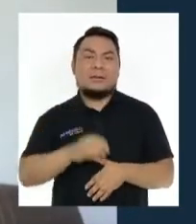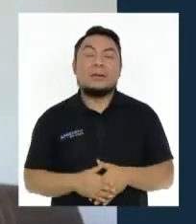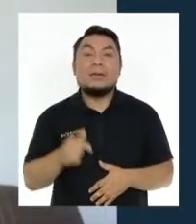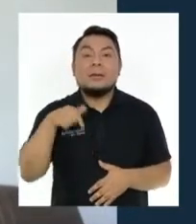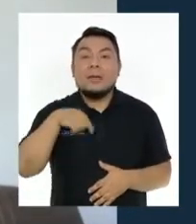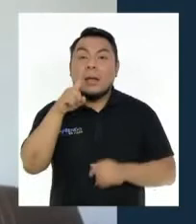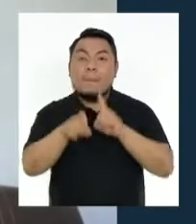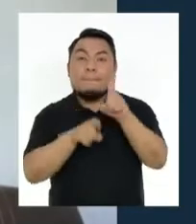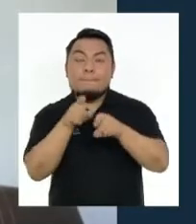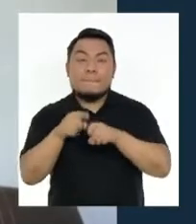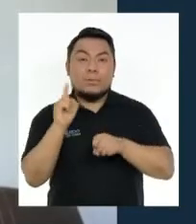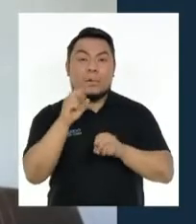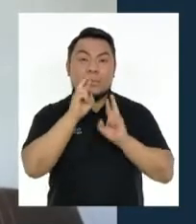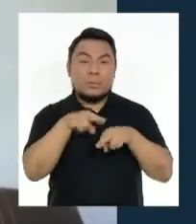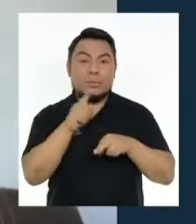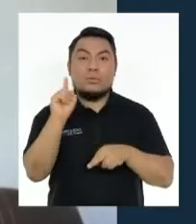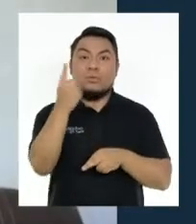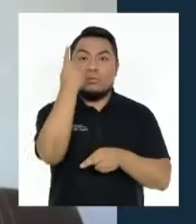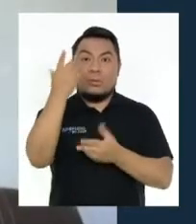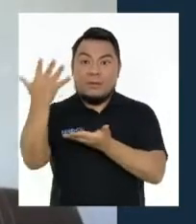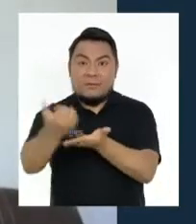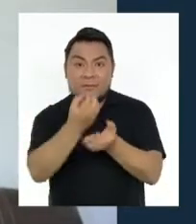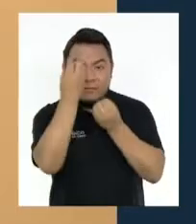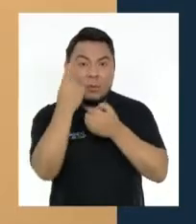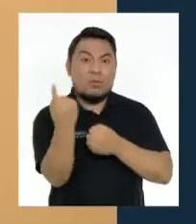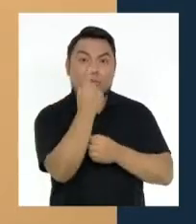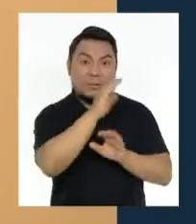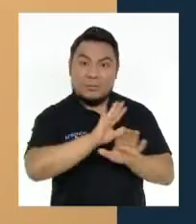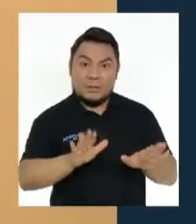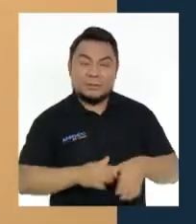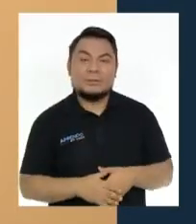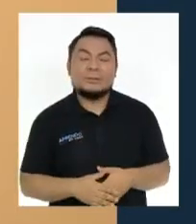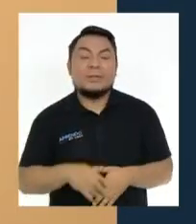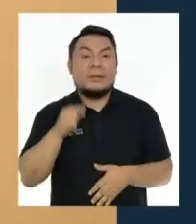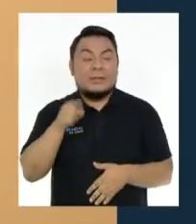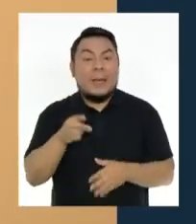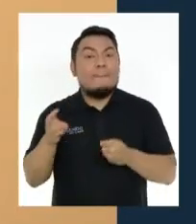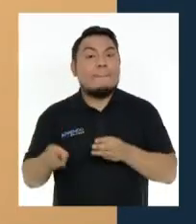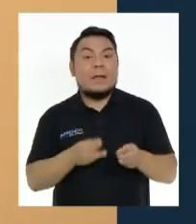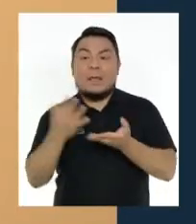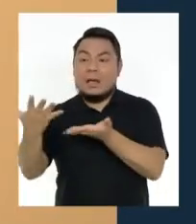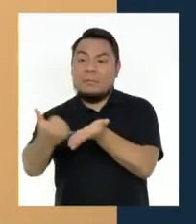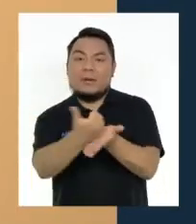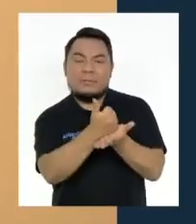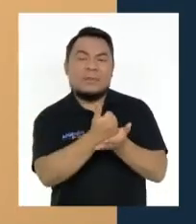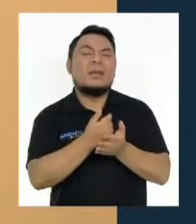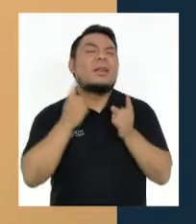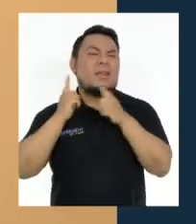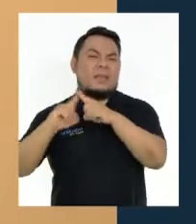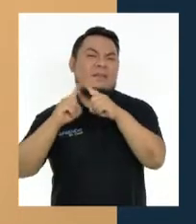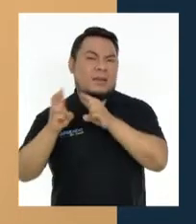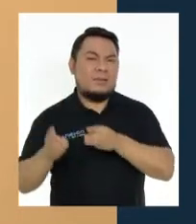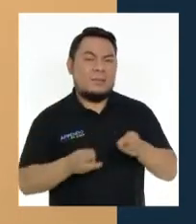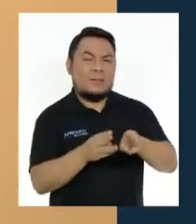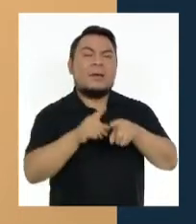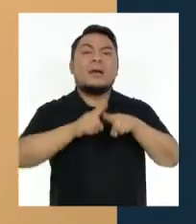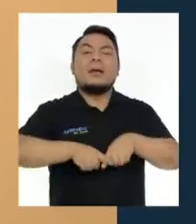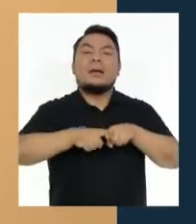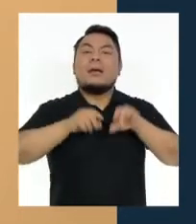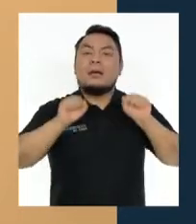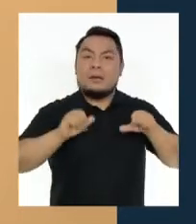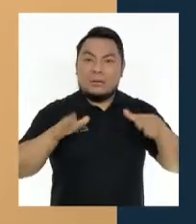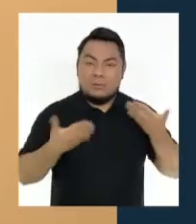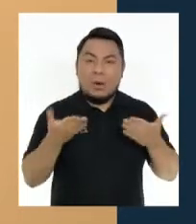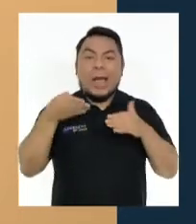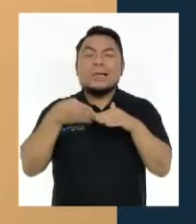única técnica de recolección de datos. Las técnicas de recolección son diversas y dependen de las posibilidades